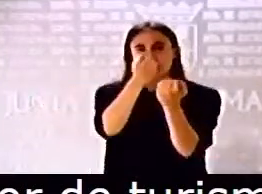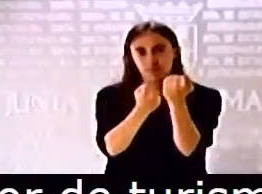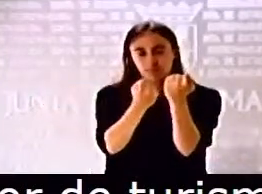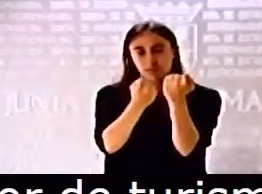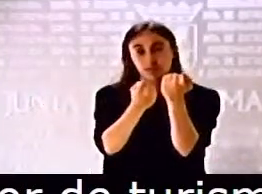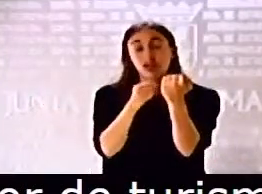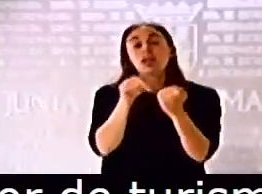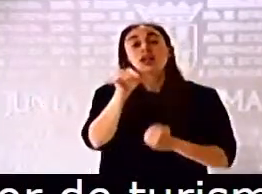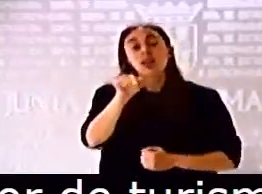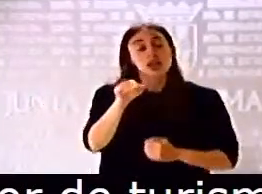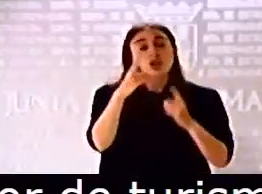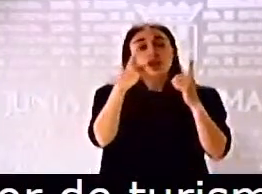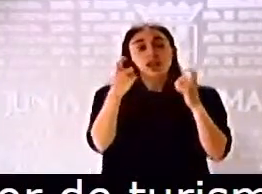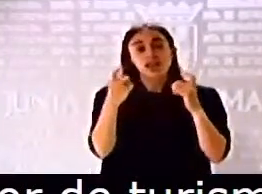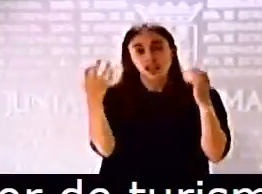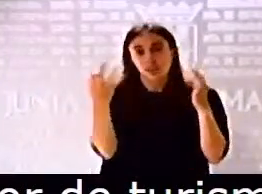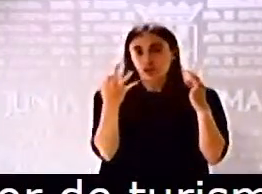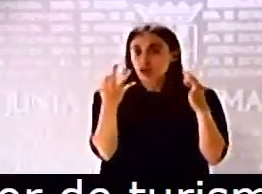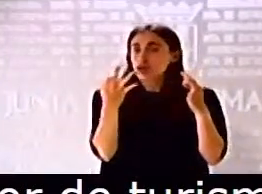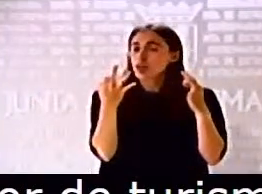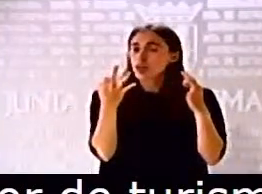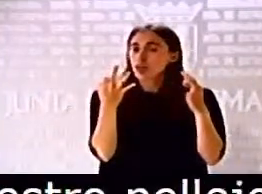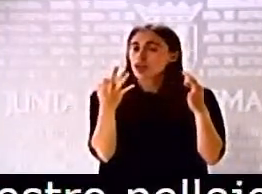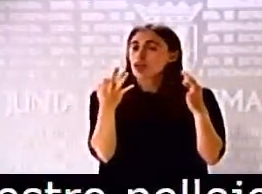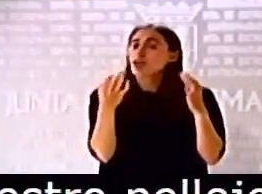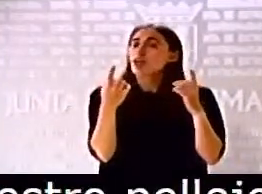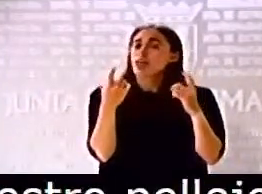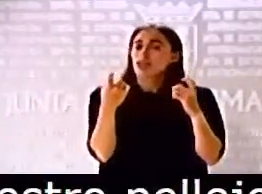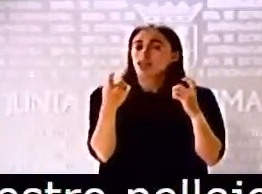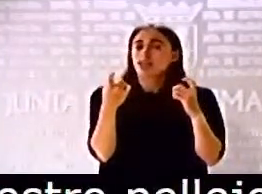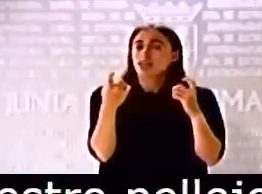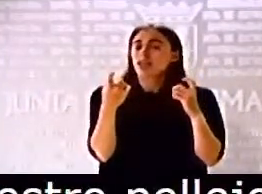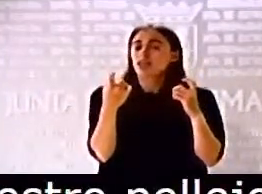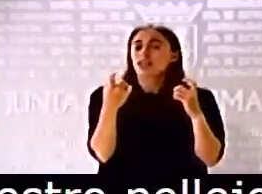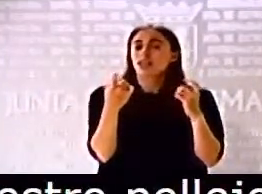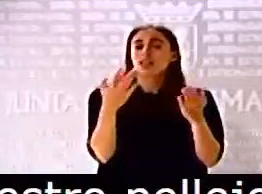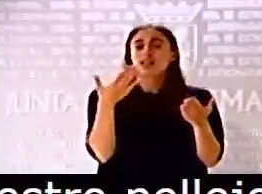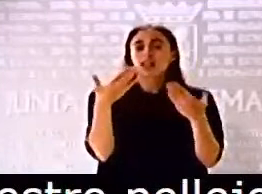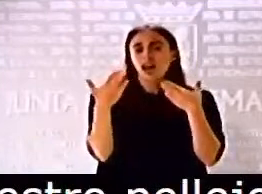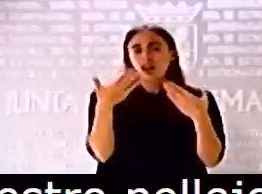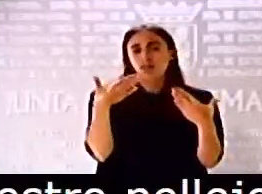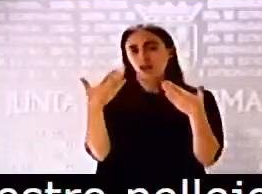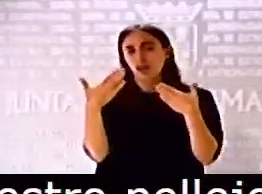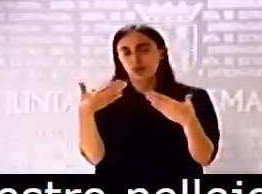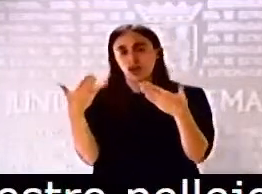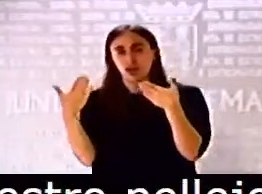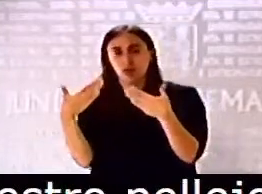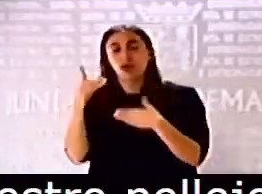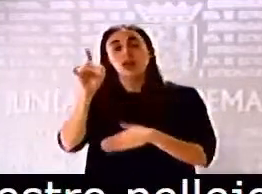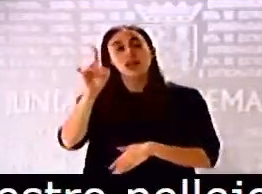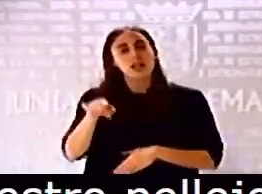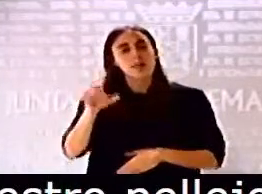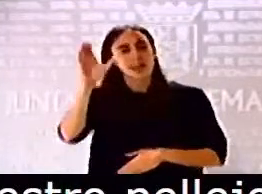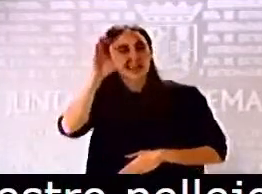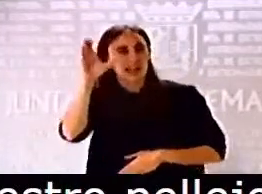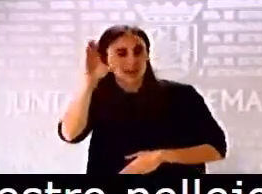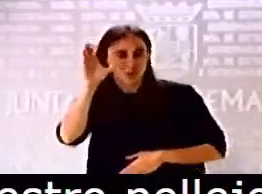eso requiere de mucha inversión en hablar. Y sobre todo requiere de mucha inversión en